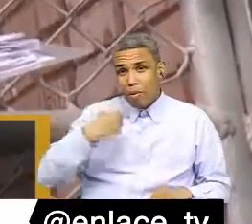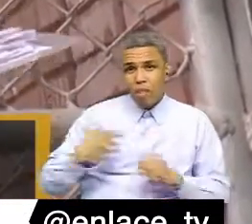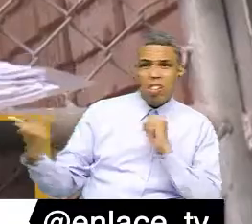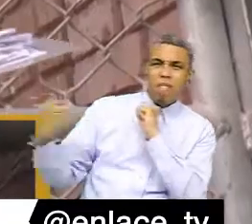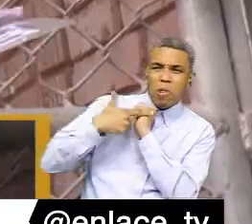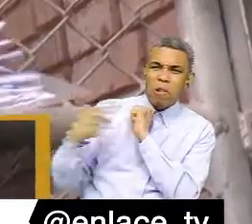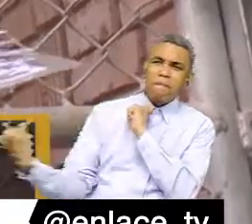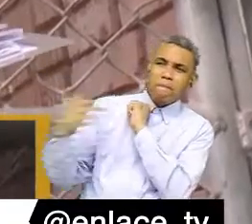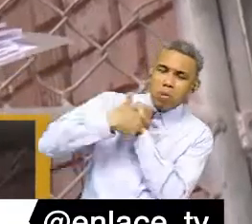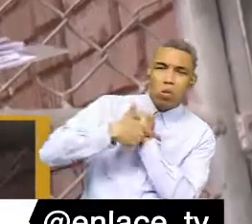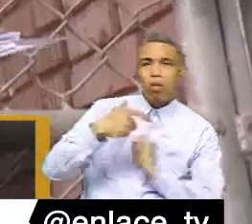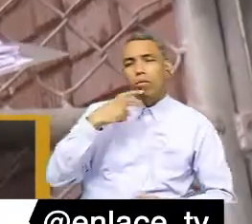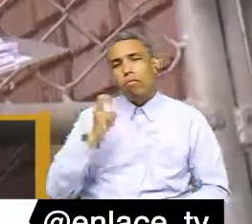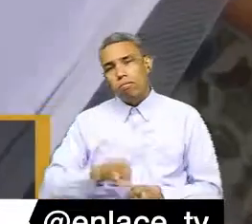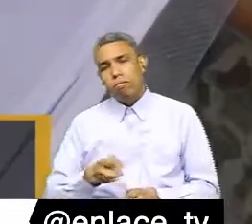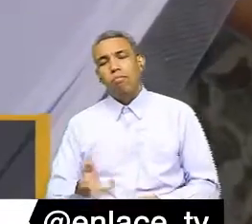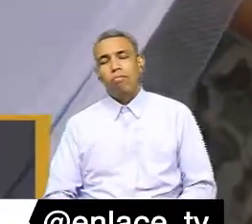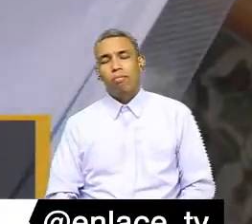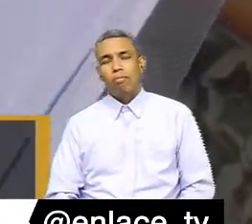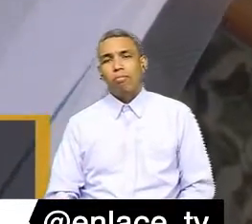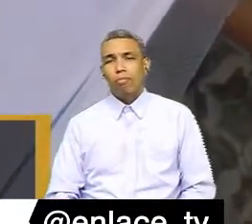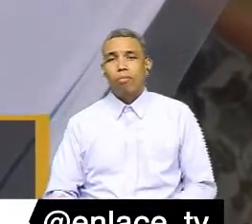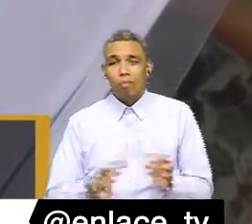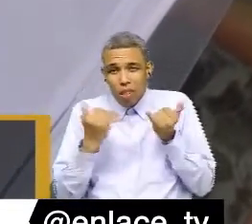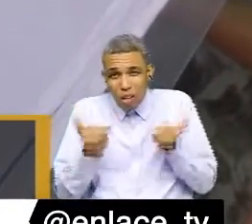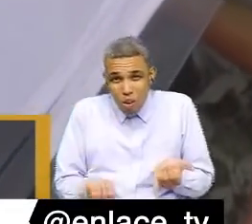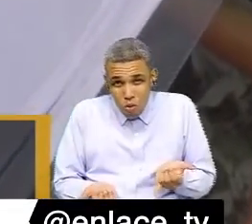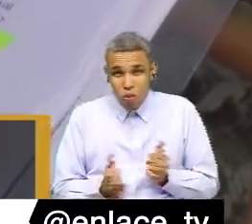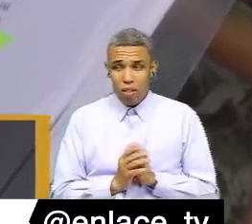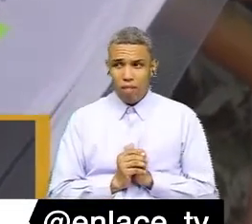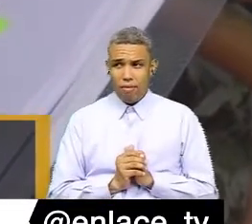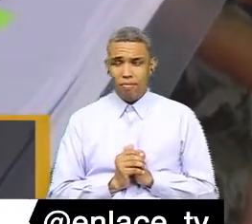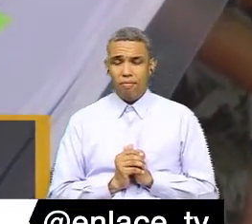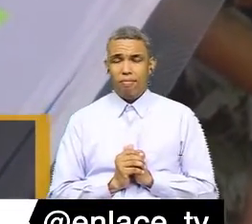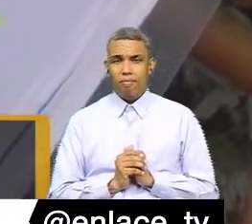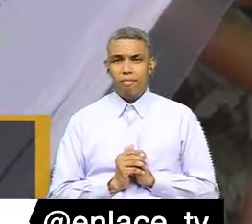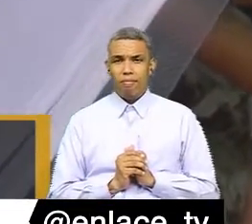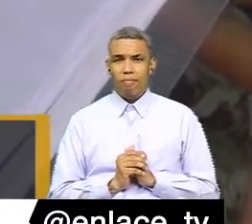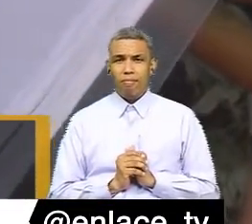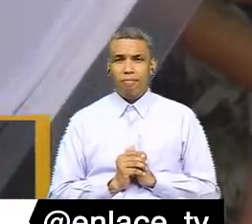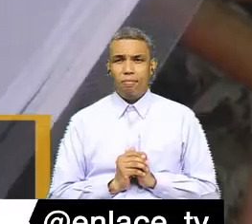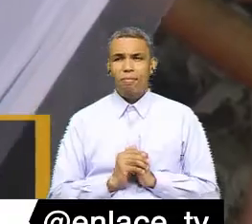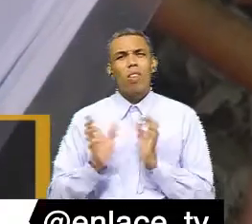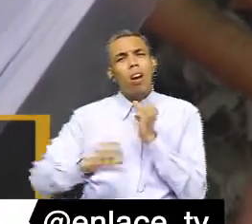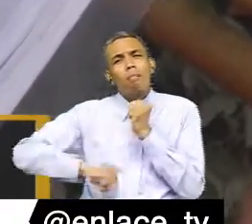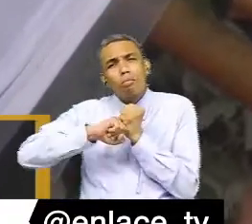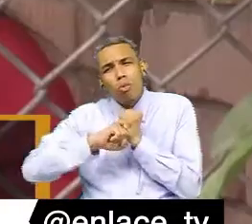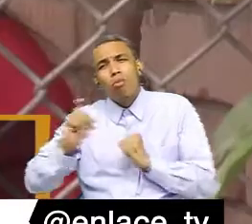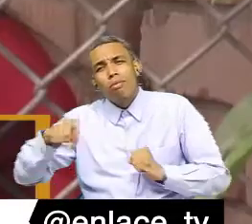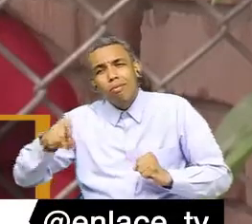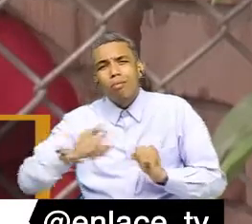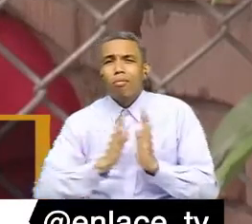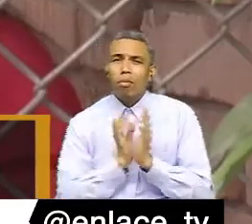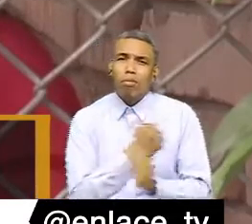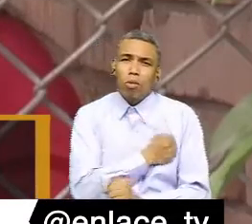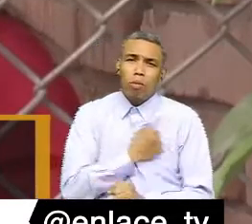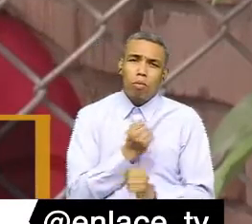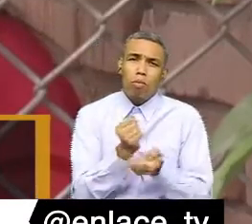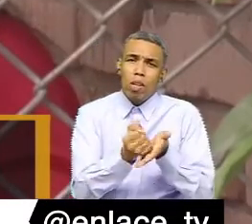hasta el momento no ha obtenido ni ha logrado tener comunicación con ninguna de las autoridades para recibir el apoyo que tanto solicita porque la